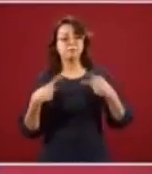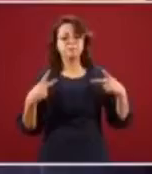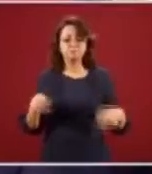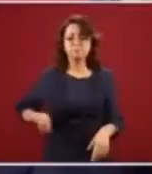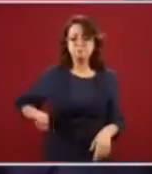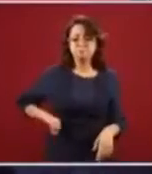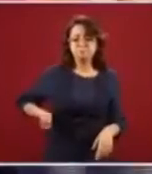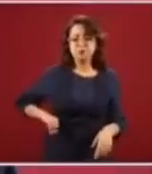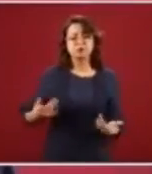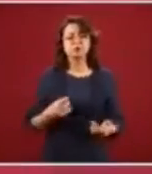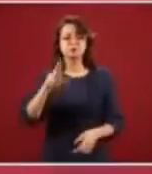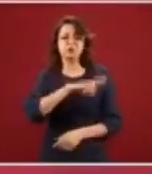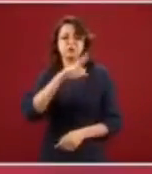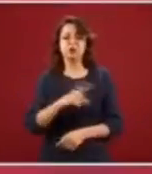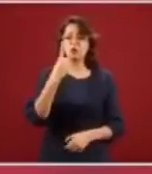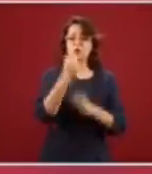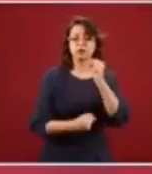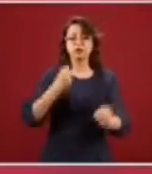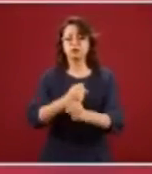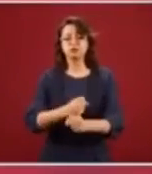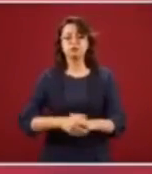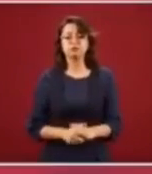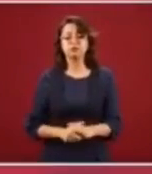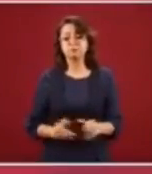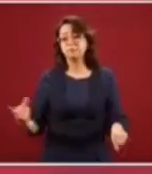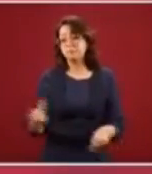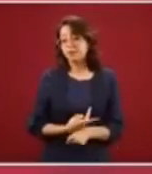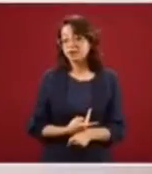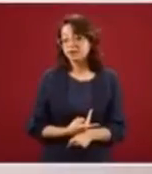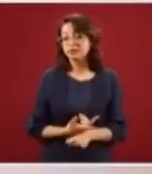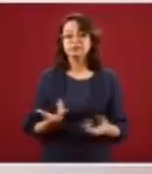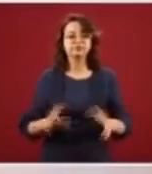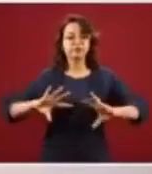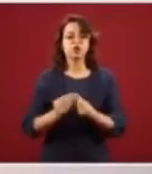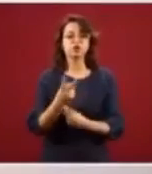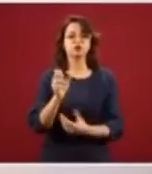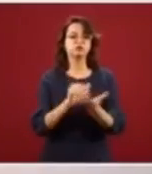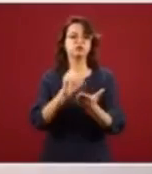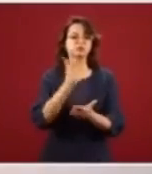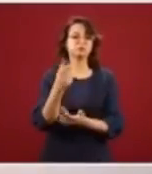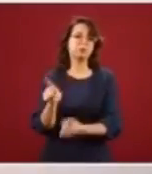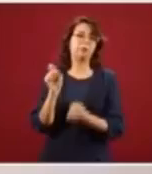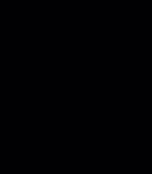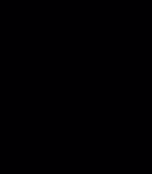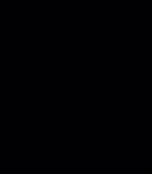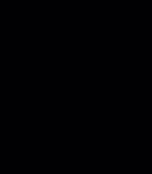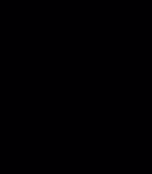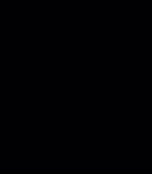un año, y es un estimado de 200 millones de pesos.